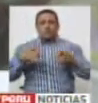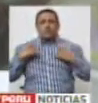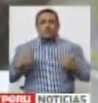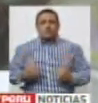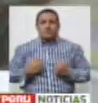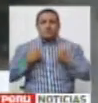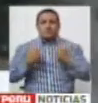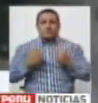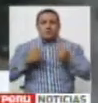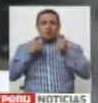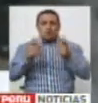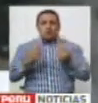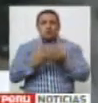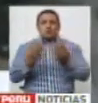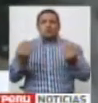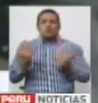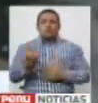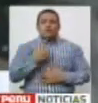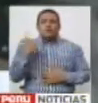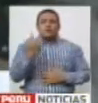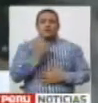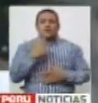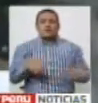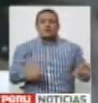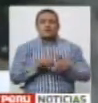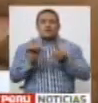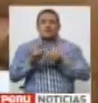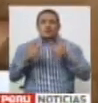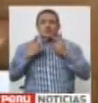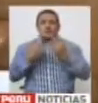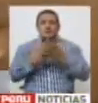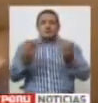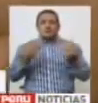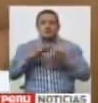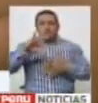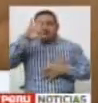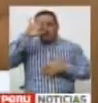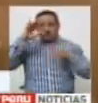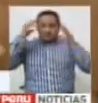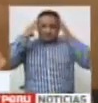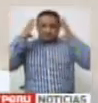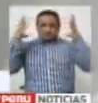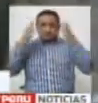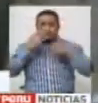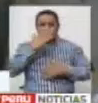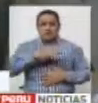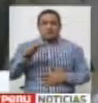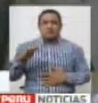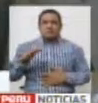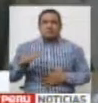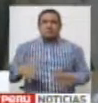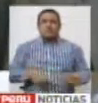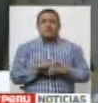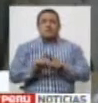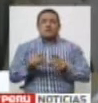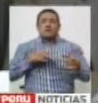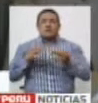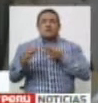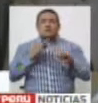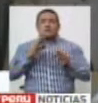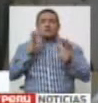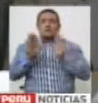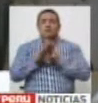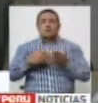fortalecido la vigilancia en gestantes y el protocolo para evitar la microcefalia en los recién nacidos. Entonces también se activa